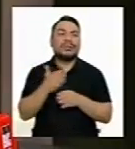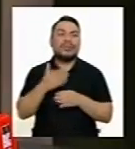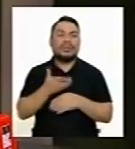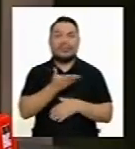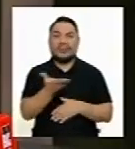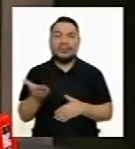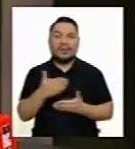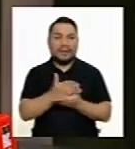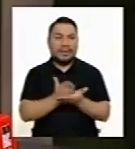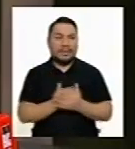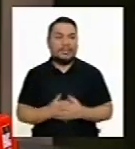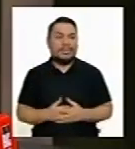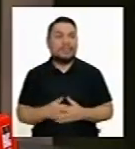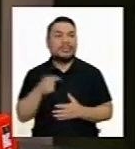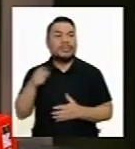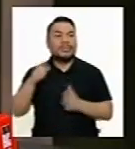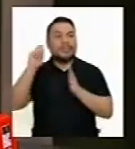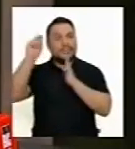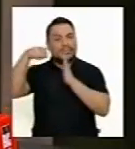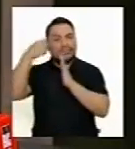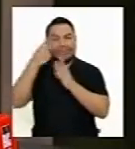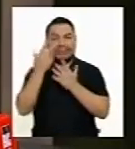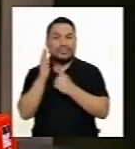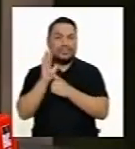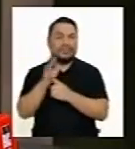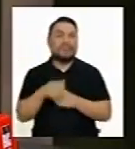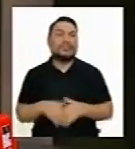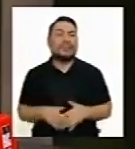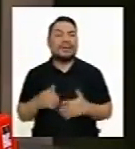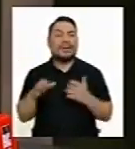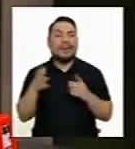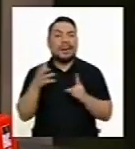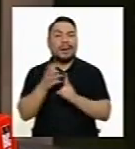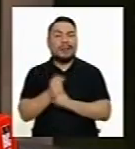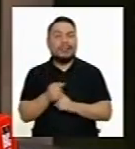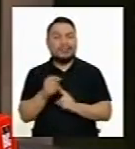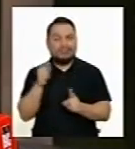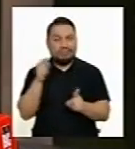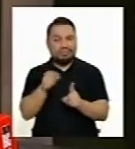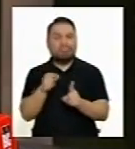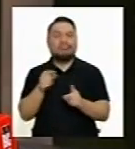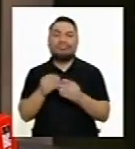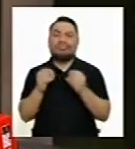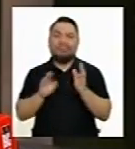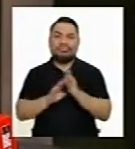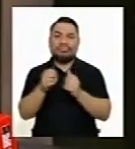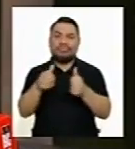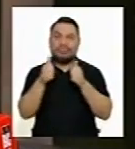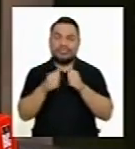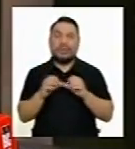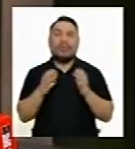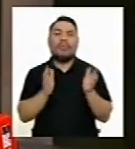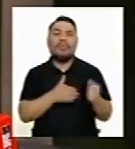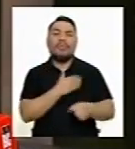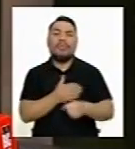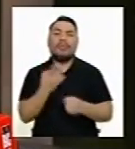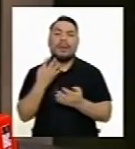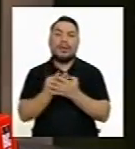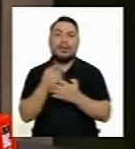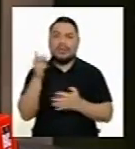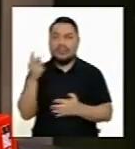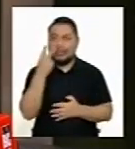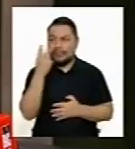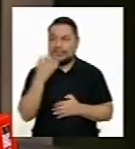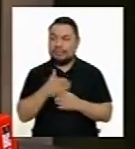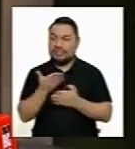también parte de un video, ¿no? Que es lo que se ha logrado concretar con bastante éxito en cada uno de los penales, así que